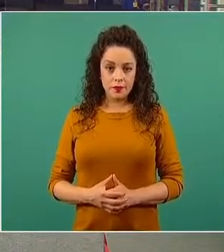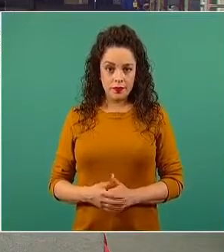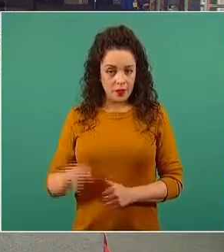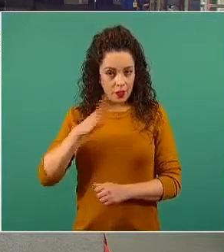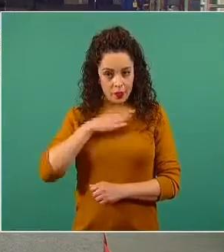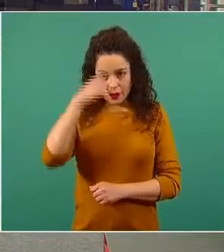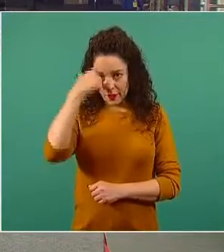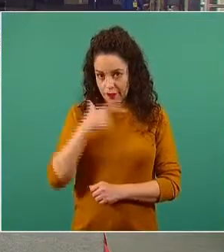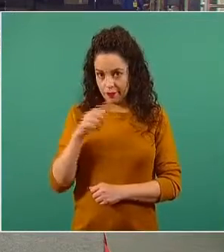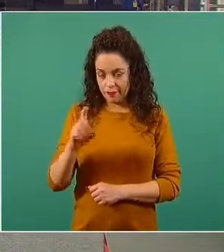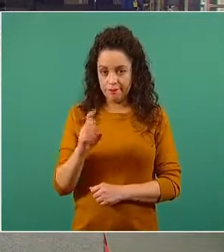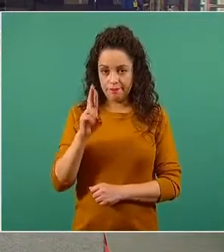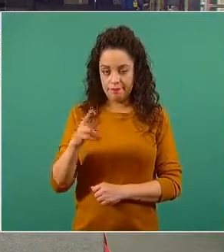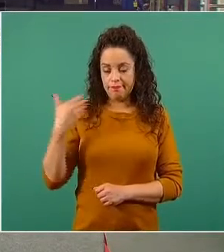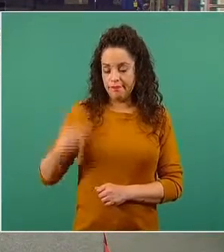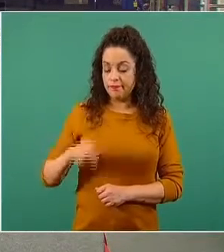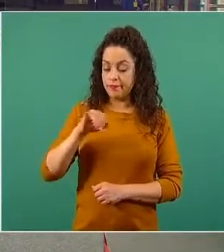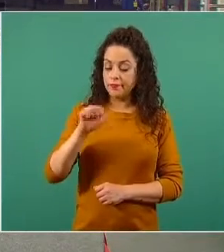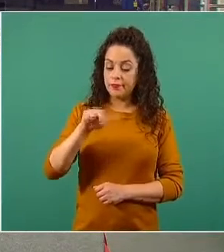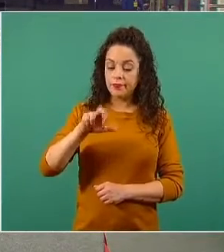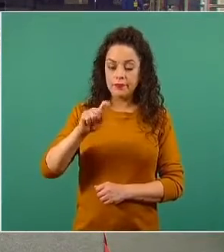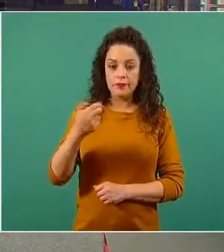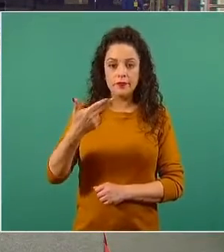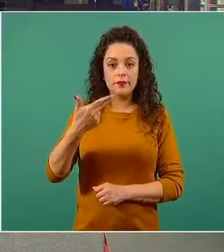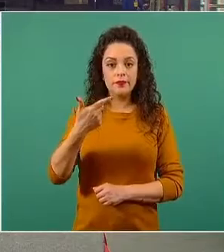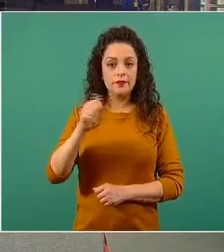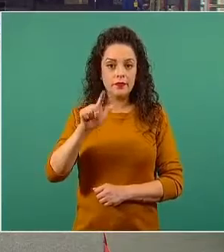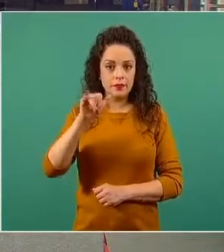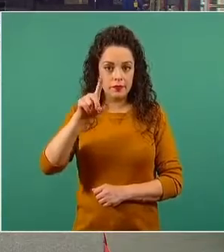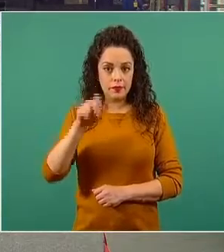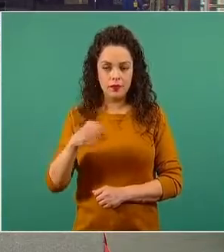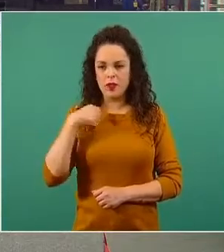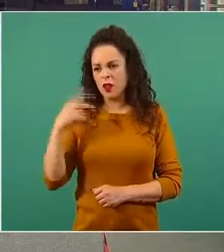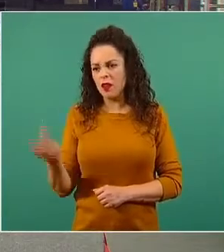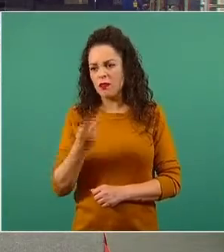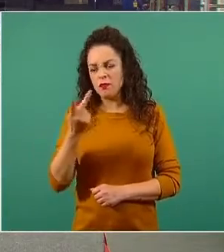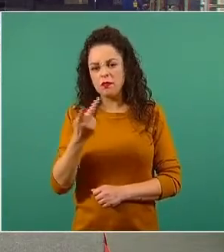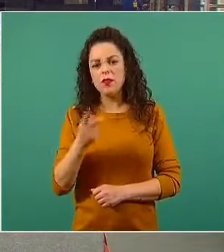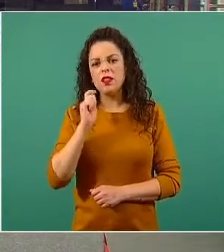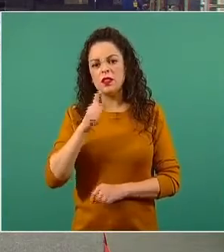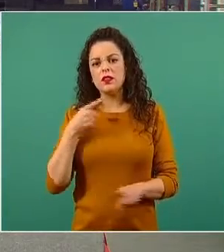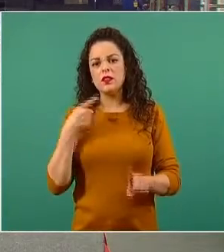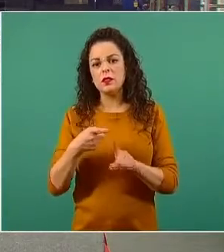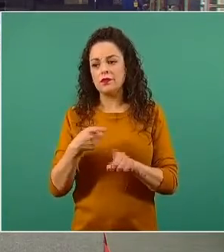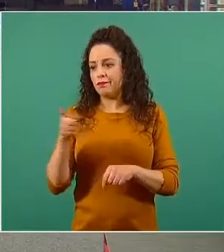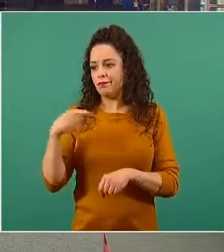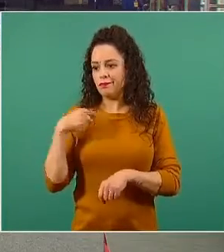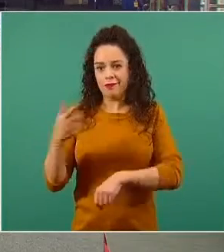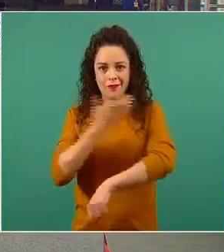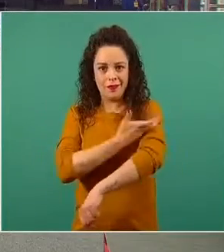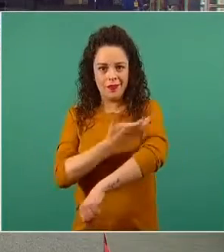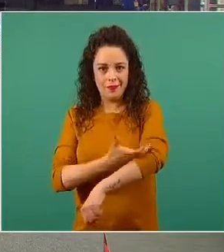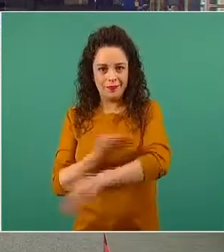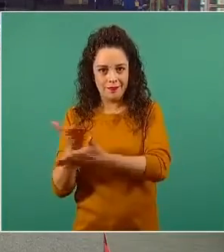Buenas noches, doctor. Janet Galindo, de Mundo Pharma. Mi pregunta va relacionada con la de la compañera,